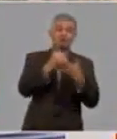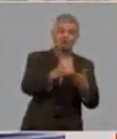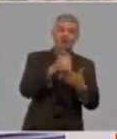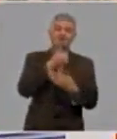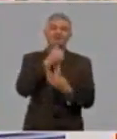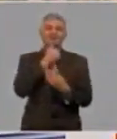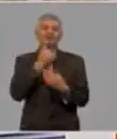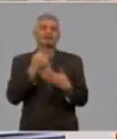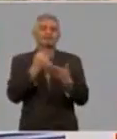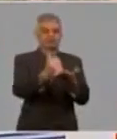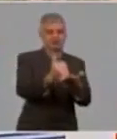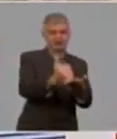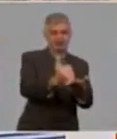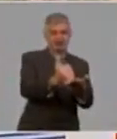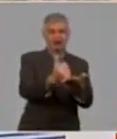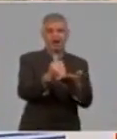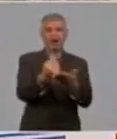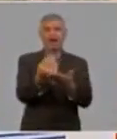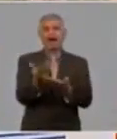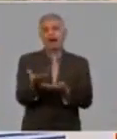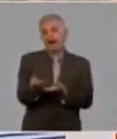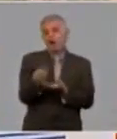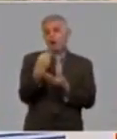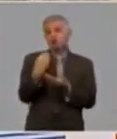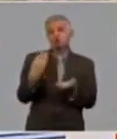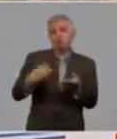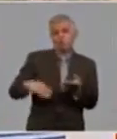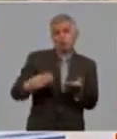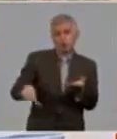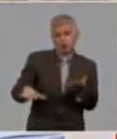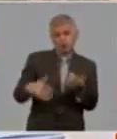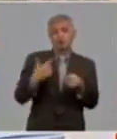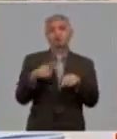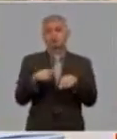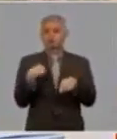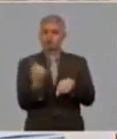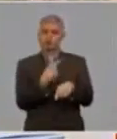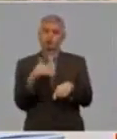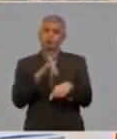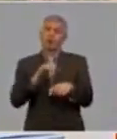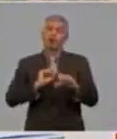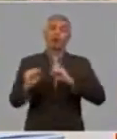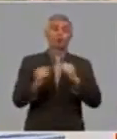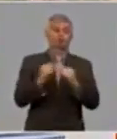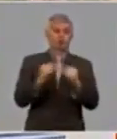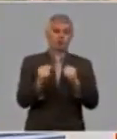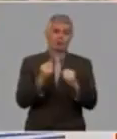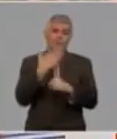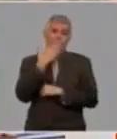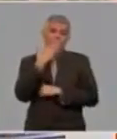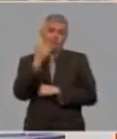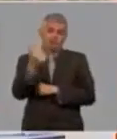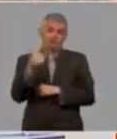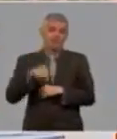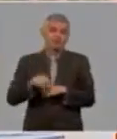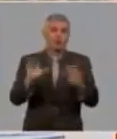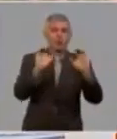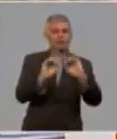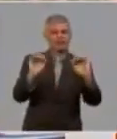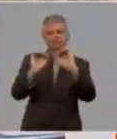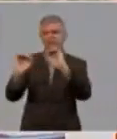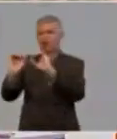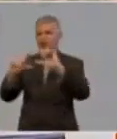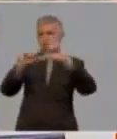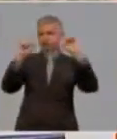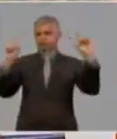les facilita a ellos el consumo y no, a nosotros también el control, para que sea más eficiente. Eso está organizado en el país y